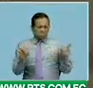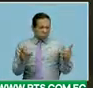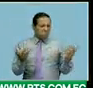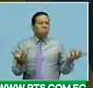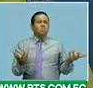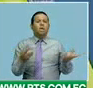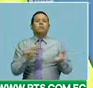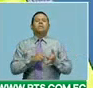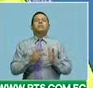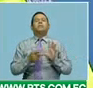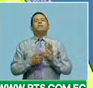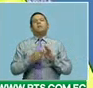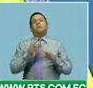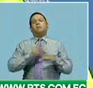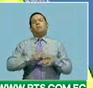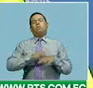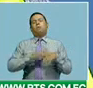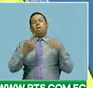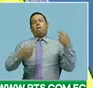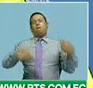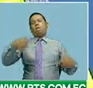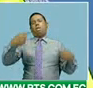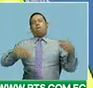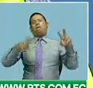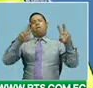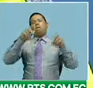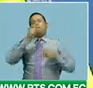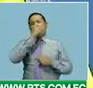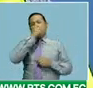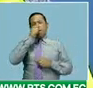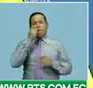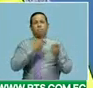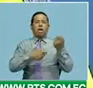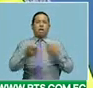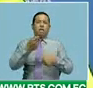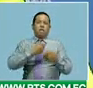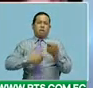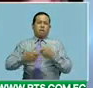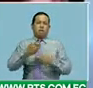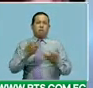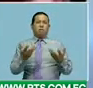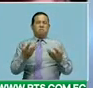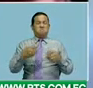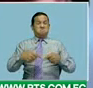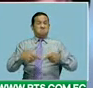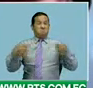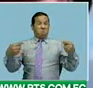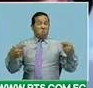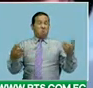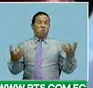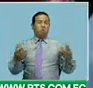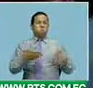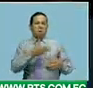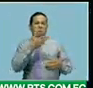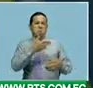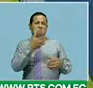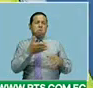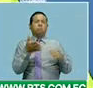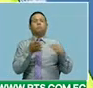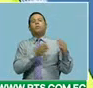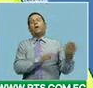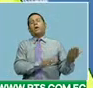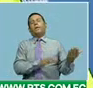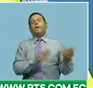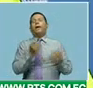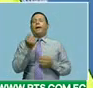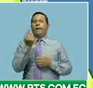tema de microtráfico, al tema de narcotráfico, al tema de lucha de territorio, al tema de ajuste de cuentas. Tenemos claro también que aquí podría haber una relación,